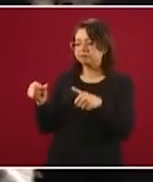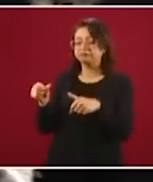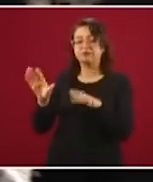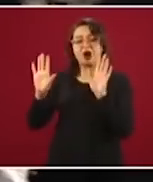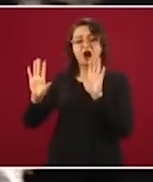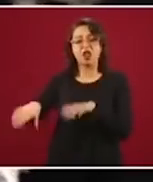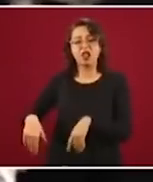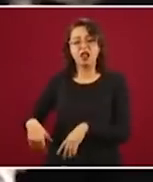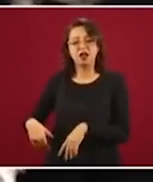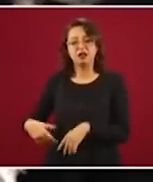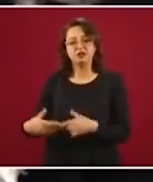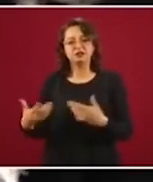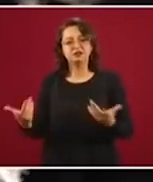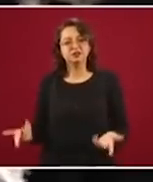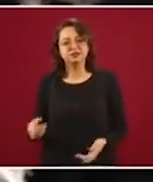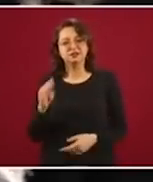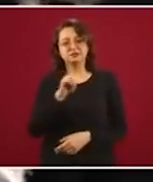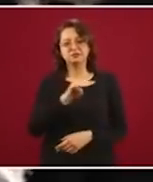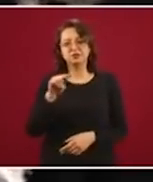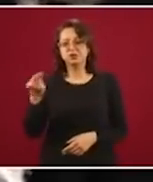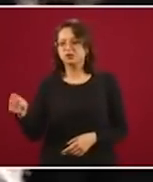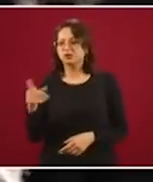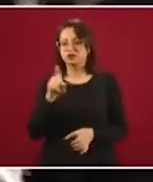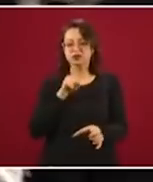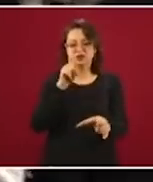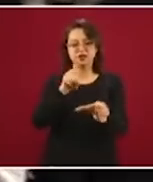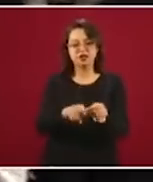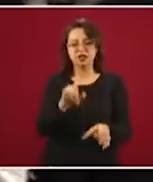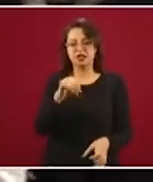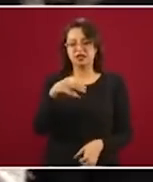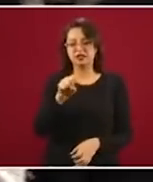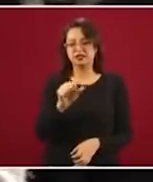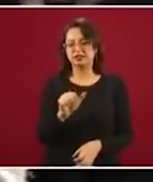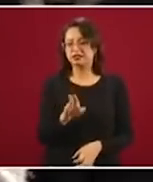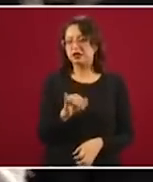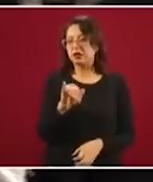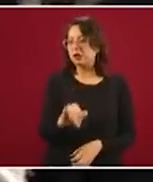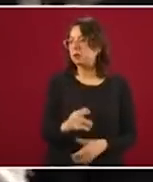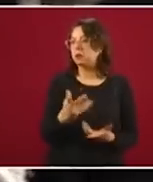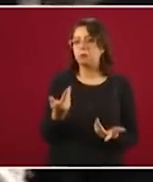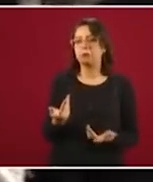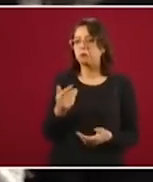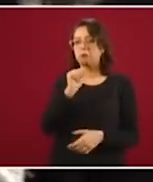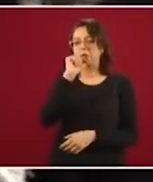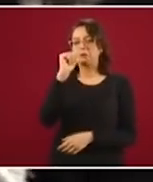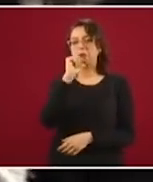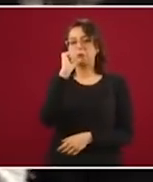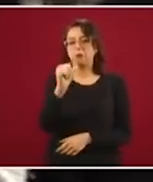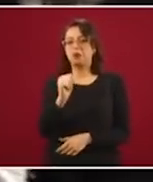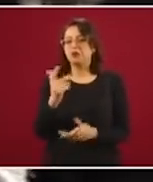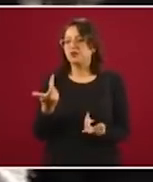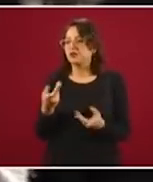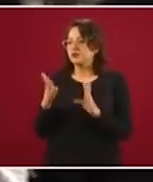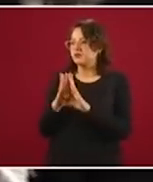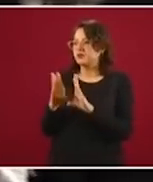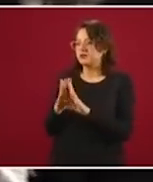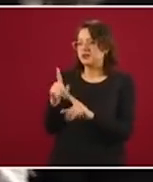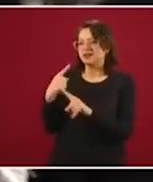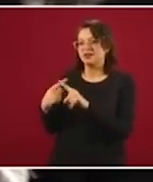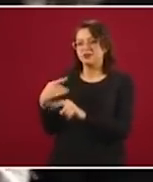¿en dónde se va a ver todo este tipo de denuncias o la gente qué va a hacer en estos estados que no están en el